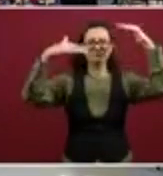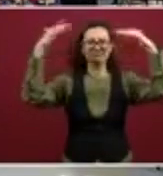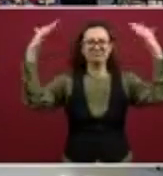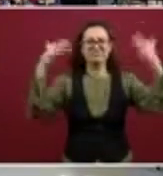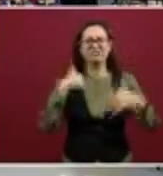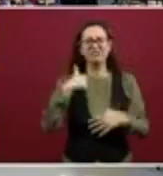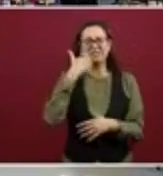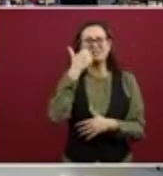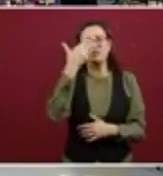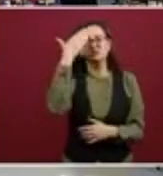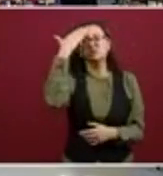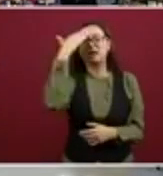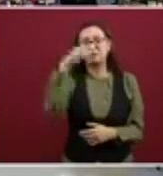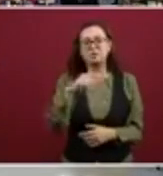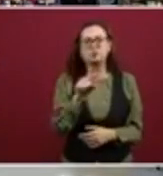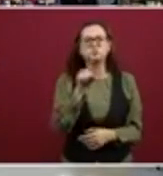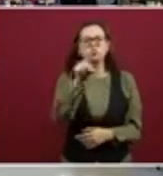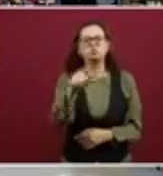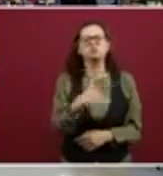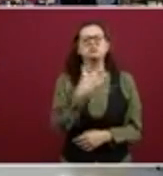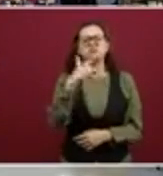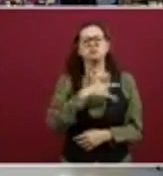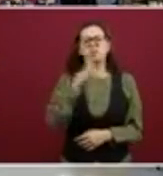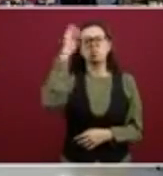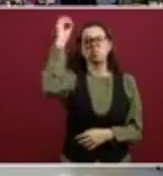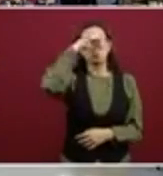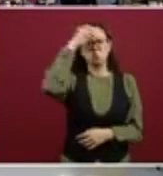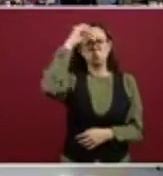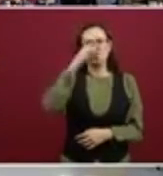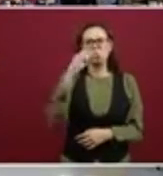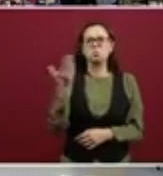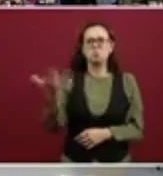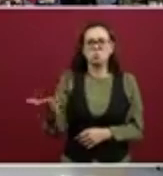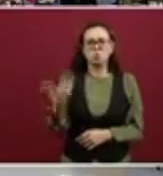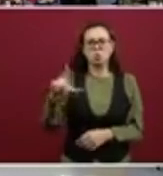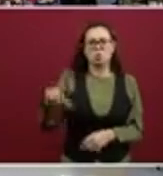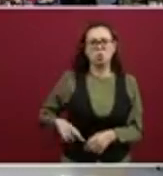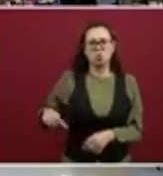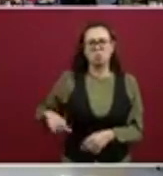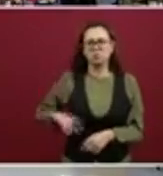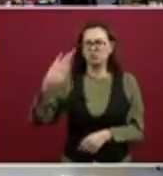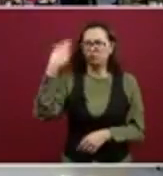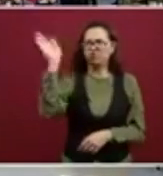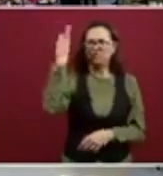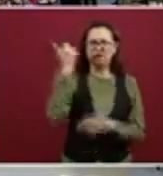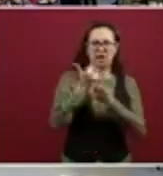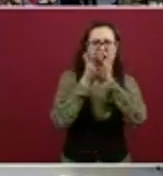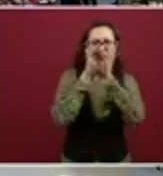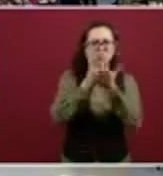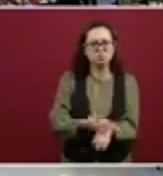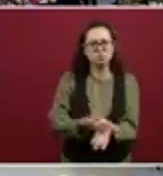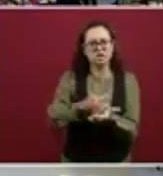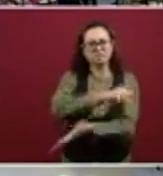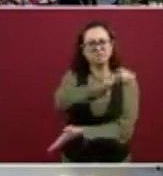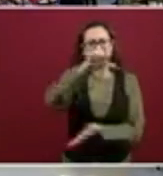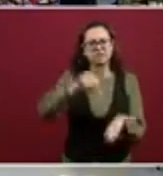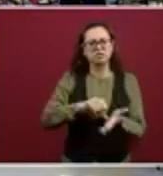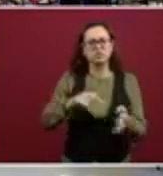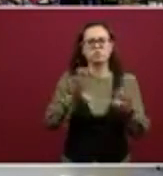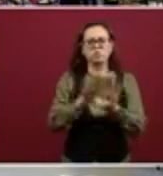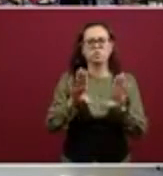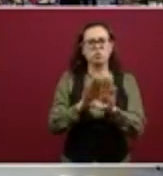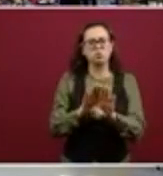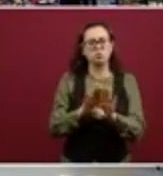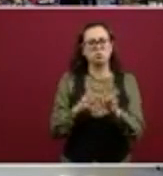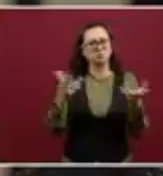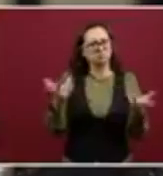saber cuál es su postura sobre lo que está haciendo el propio gobierno federal para reforzar esta situación, ya que ha